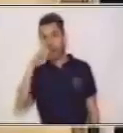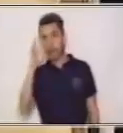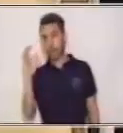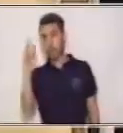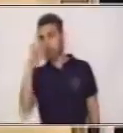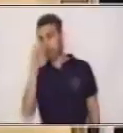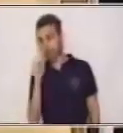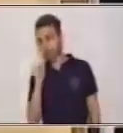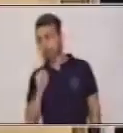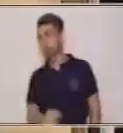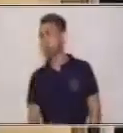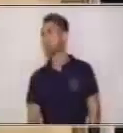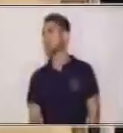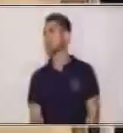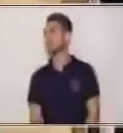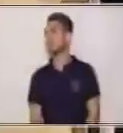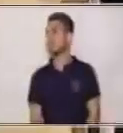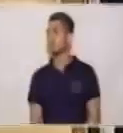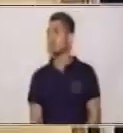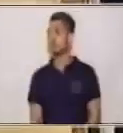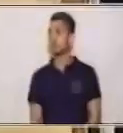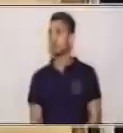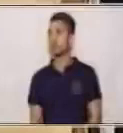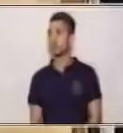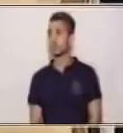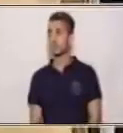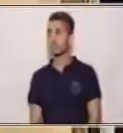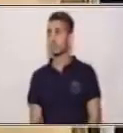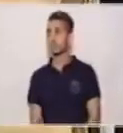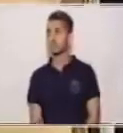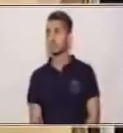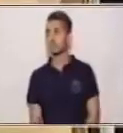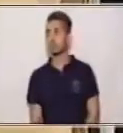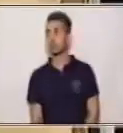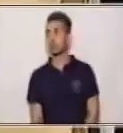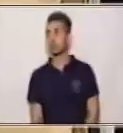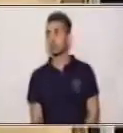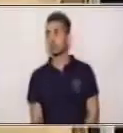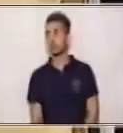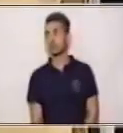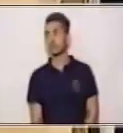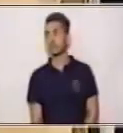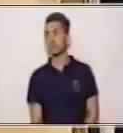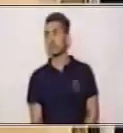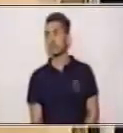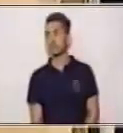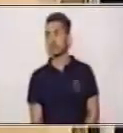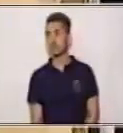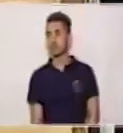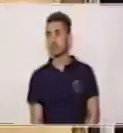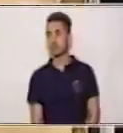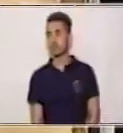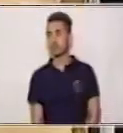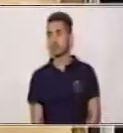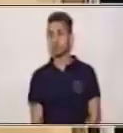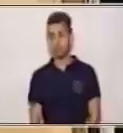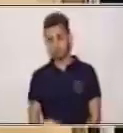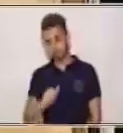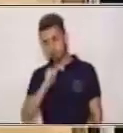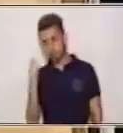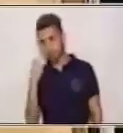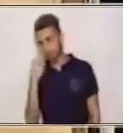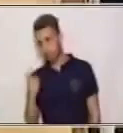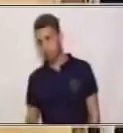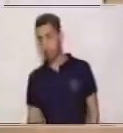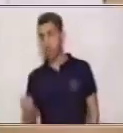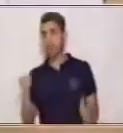Un entero tiene cuatro cuartos. Luego vamos con los quintos, ¿sí? ¿En